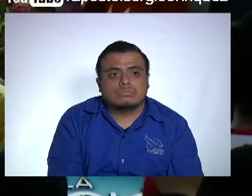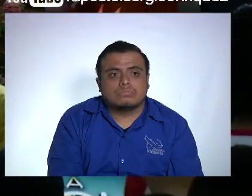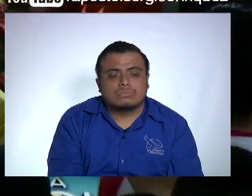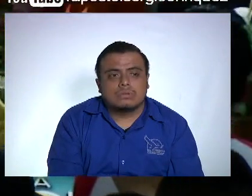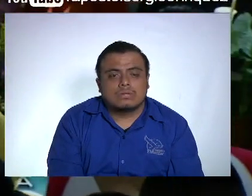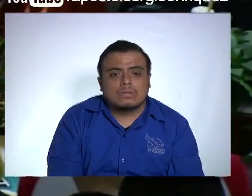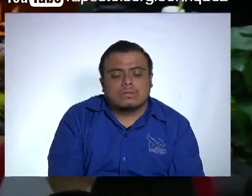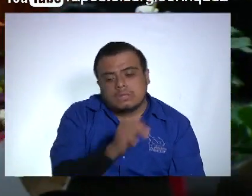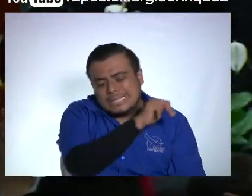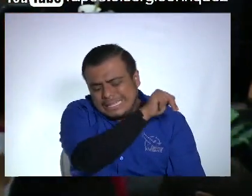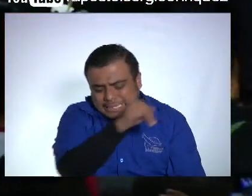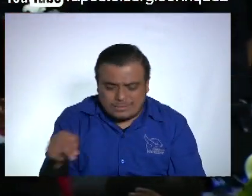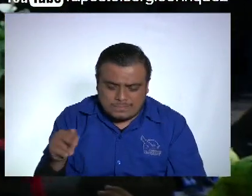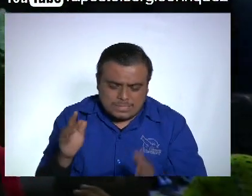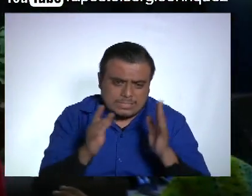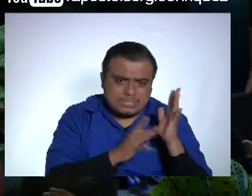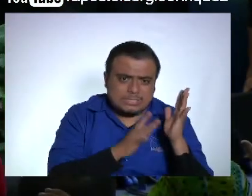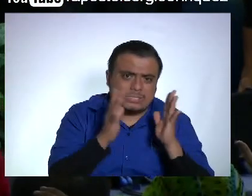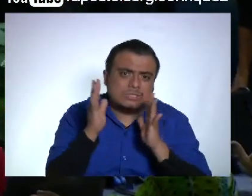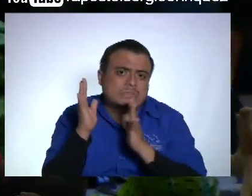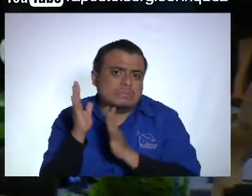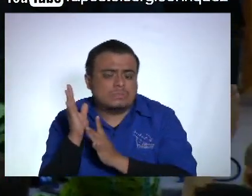En el nombre de